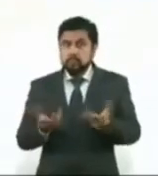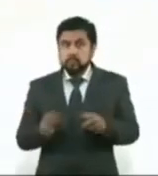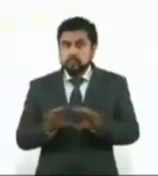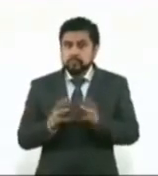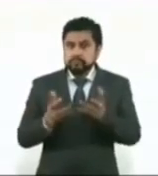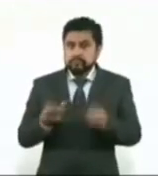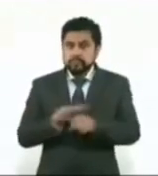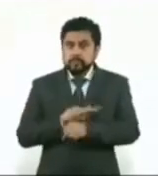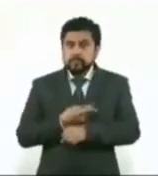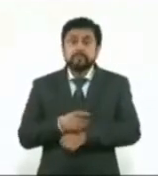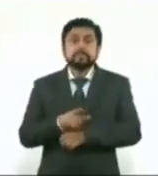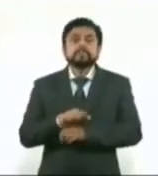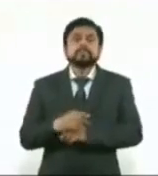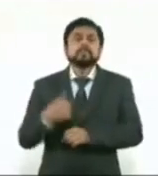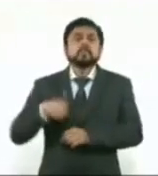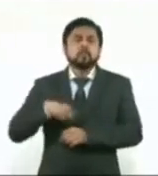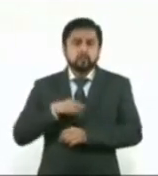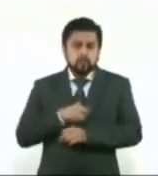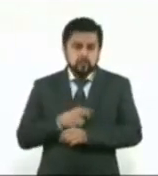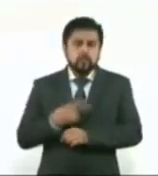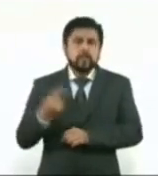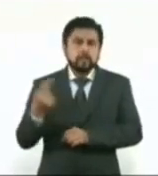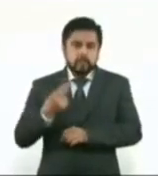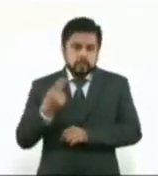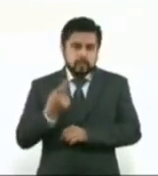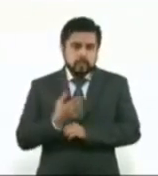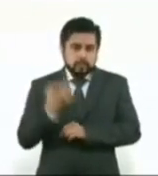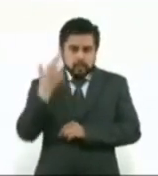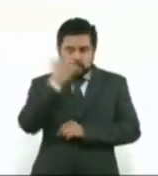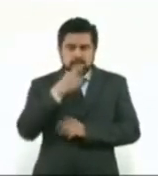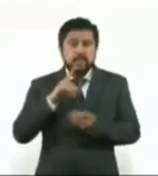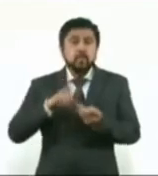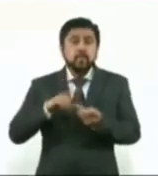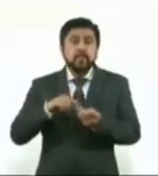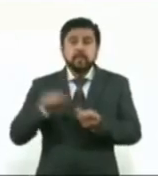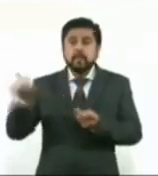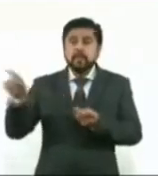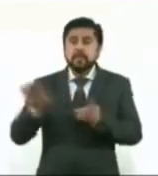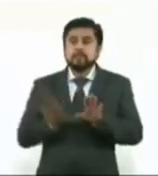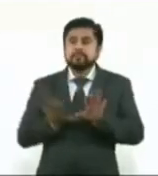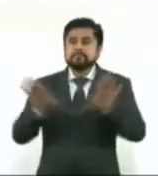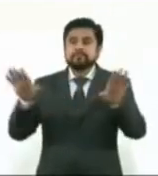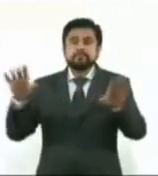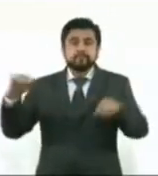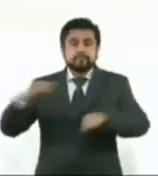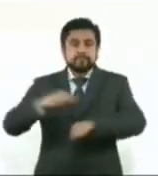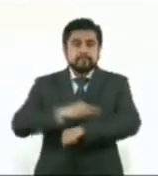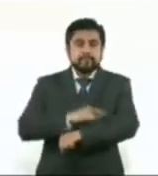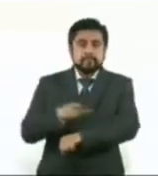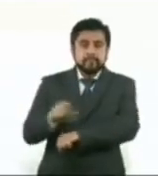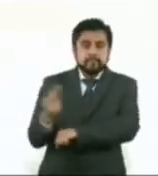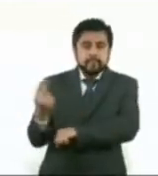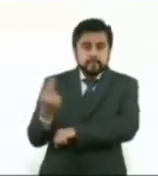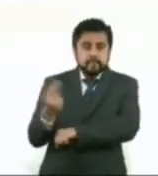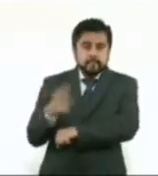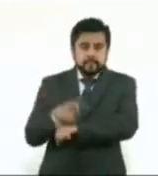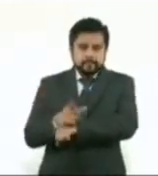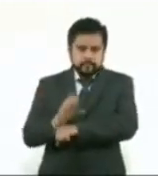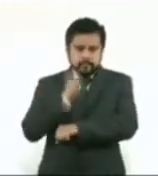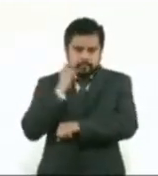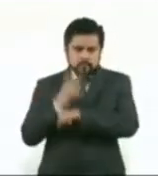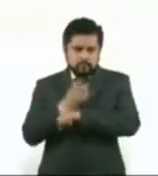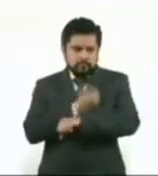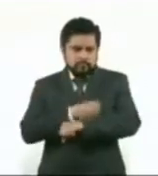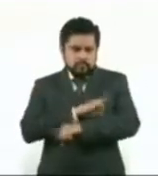Bueno, a nosotros nos corresponde la vigilancia epidemiológica en el aeropuerto. Se está haciendo un reforzamiento por parte de la Secretaría de